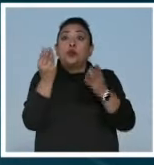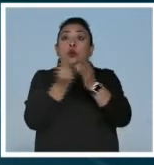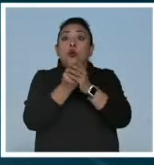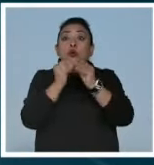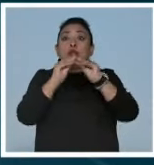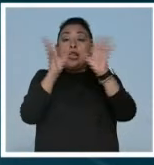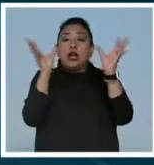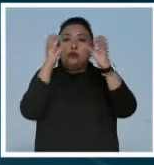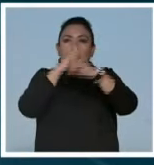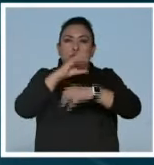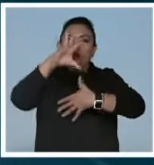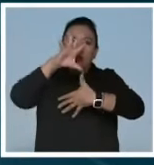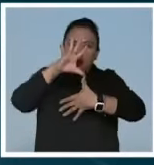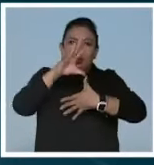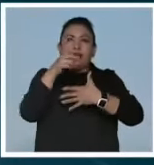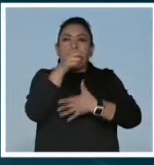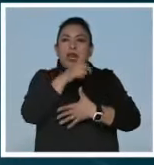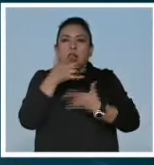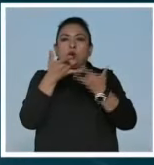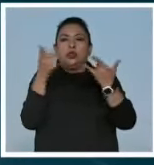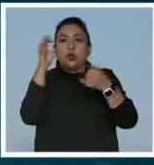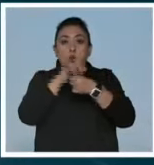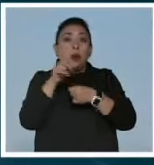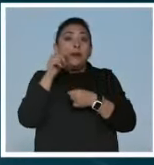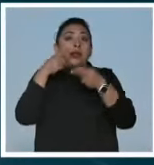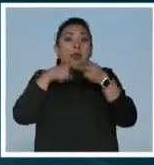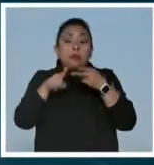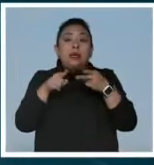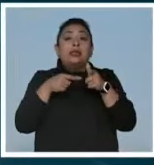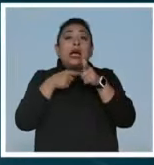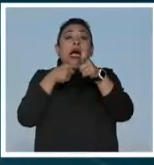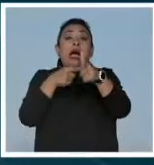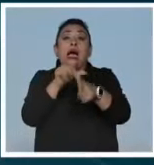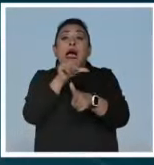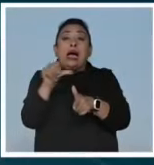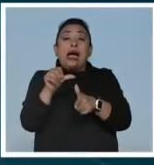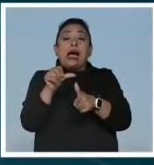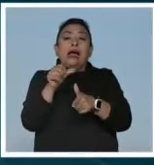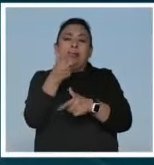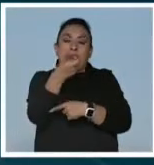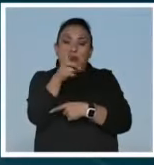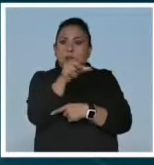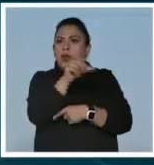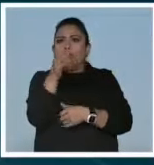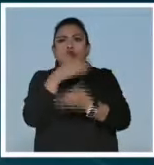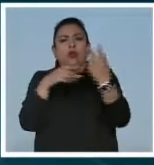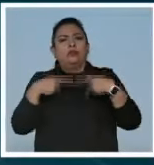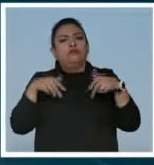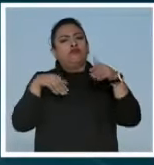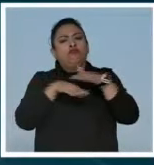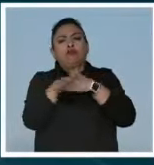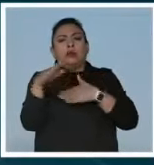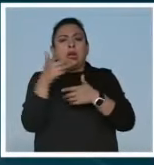América, Lengua, Historia y Cultura, que inicia mañana y continuará hasta el mes de diciembre, está dirigido a todo público y es de entrada